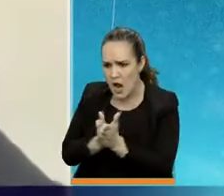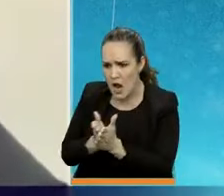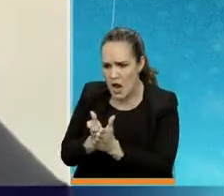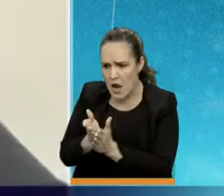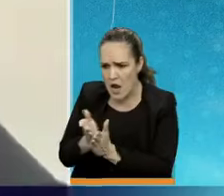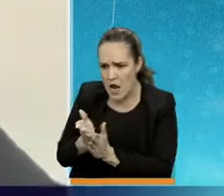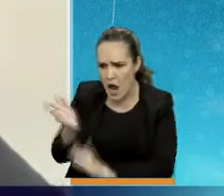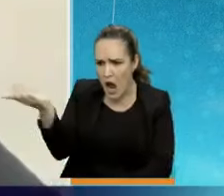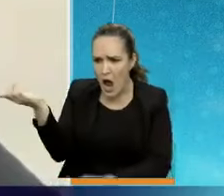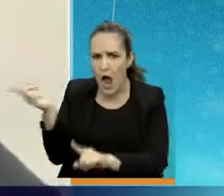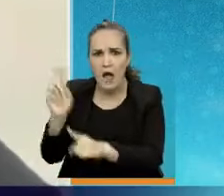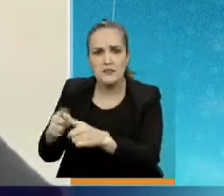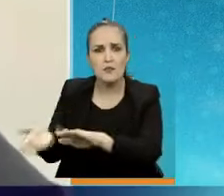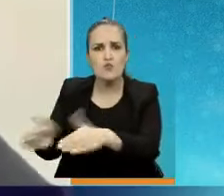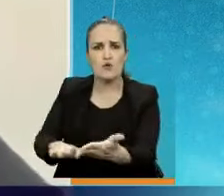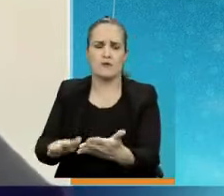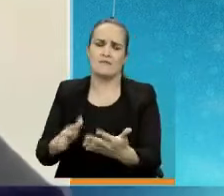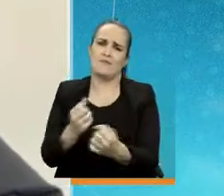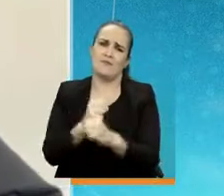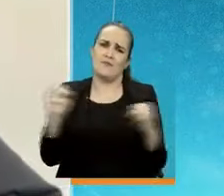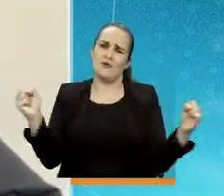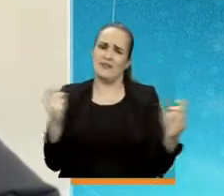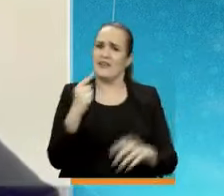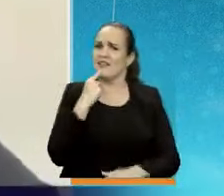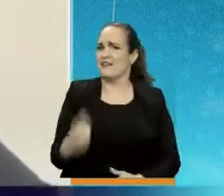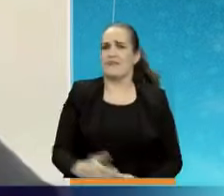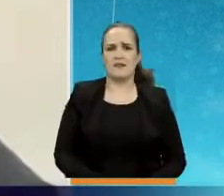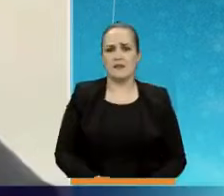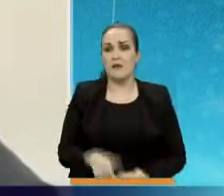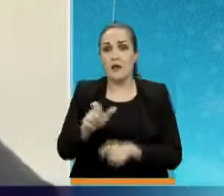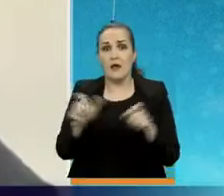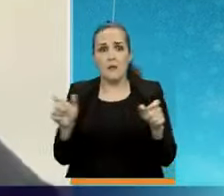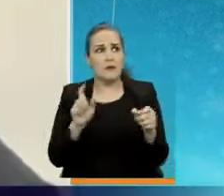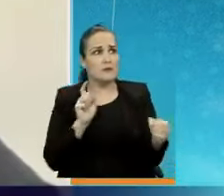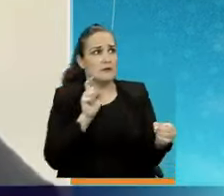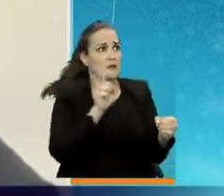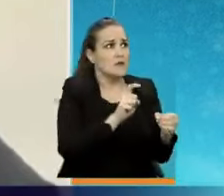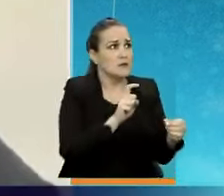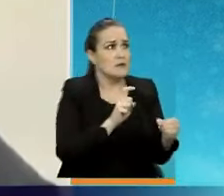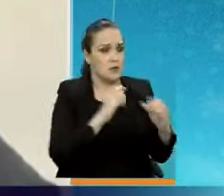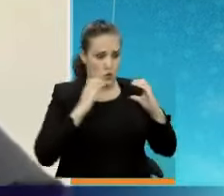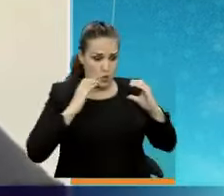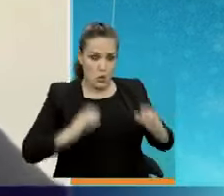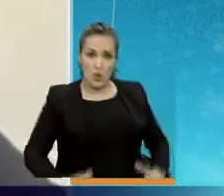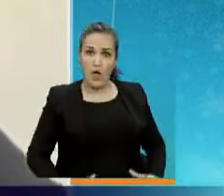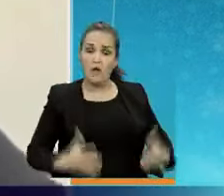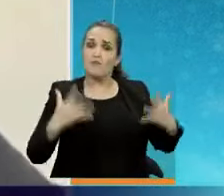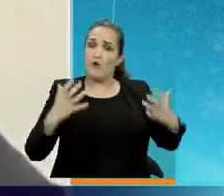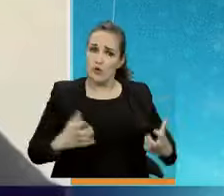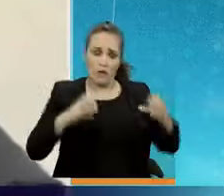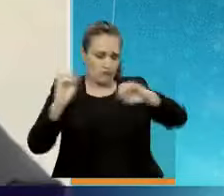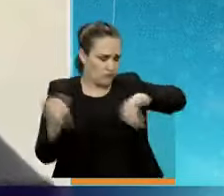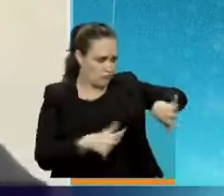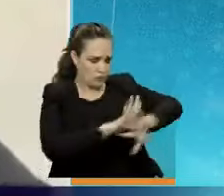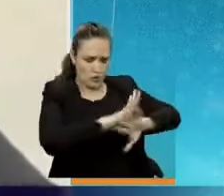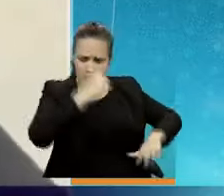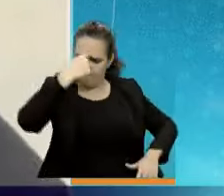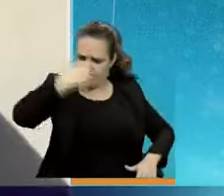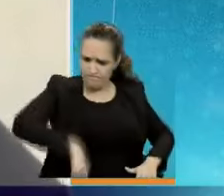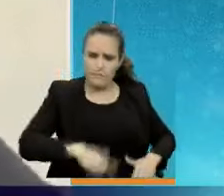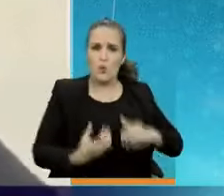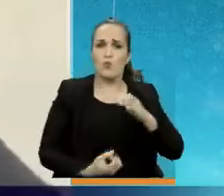esta reintegración, impidiendo que los desmovilizados nos convirtamos en ciudadanos plenos y productivos,